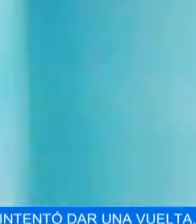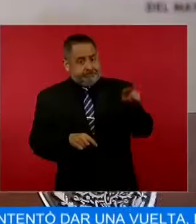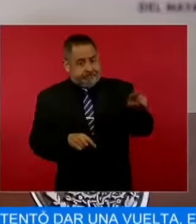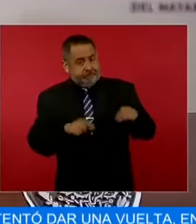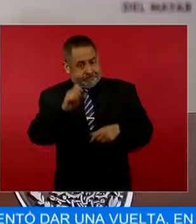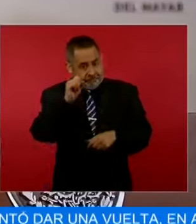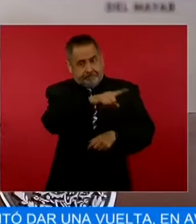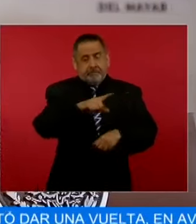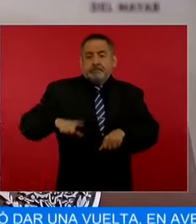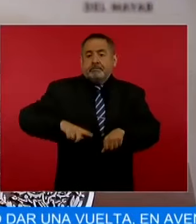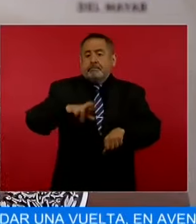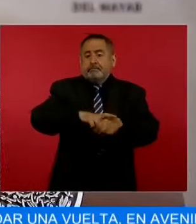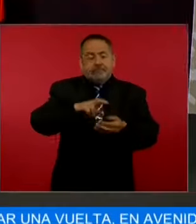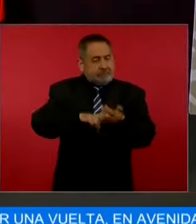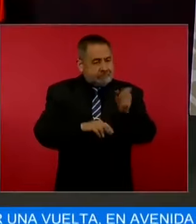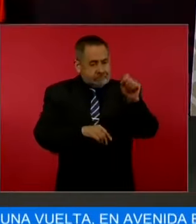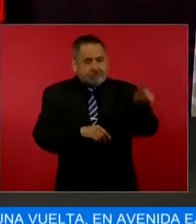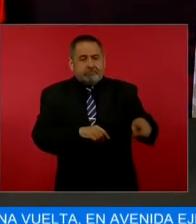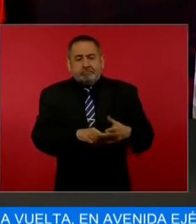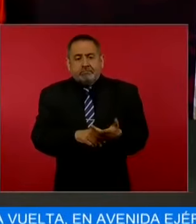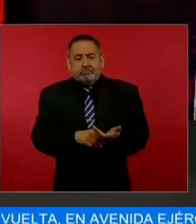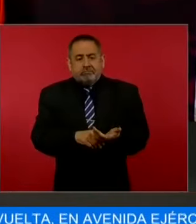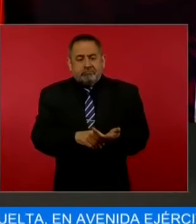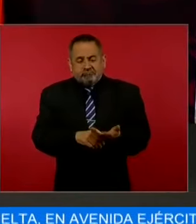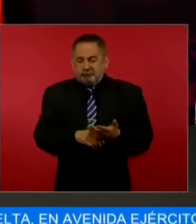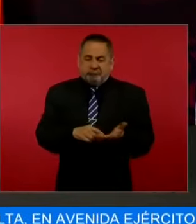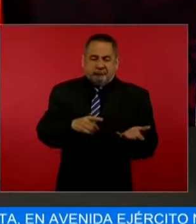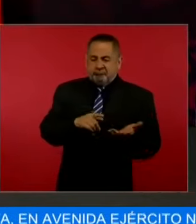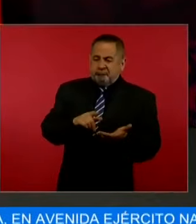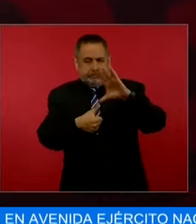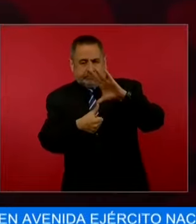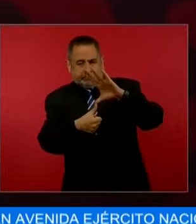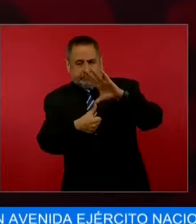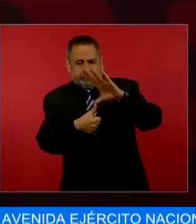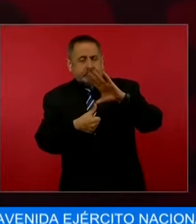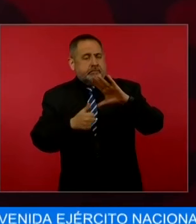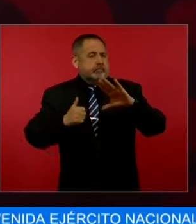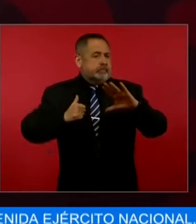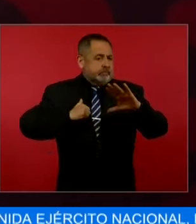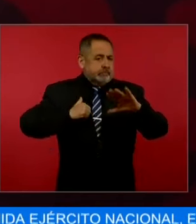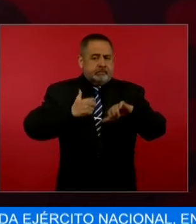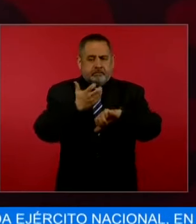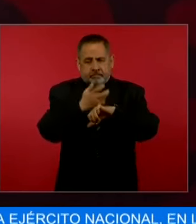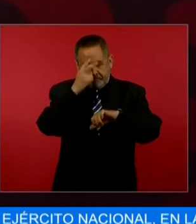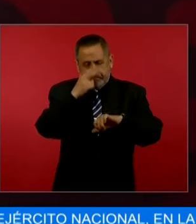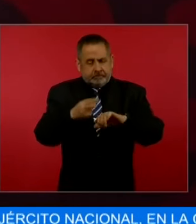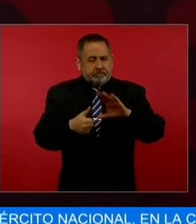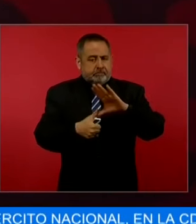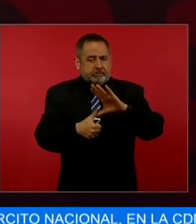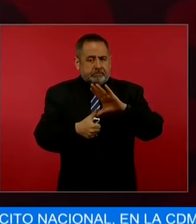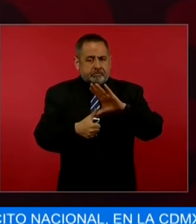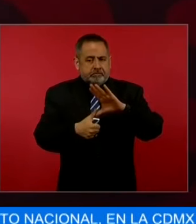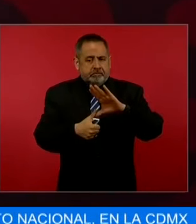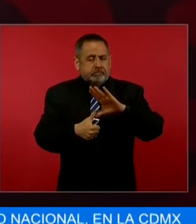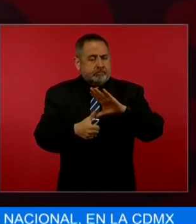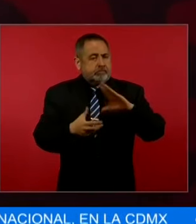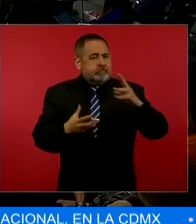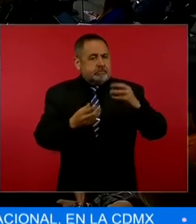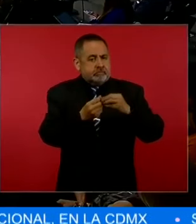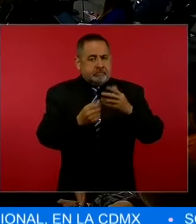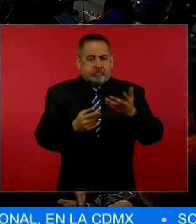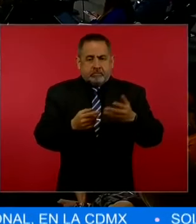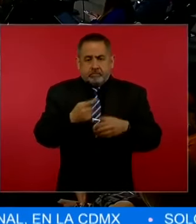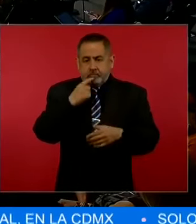y desde Palacio Nacional López Obrador informó que firmará un acuerdo con Colombia y Ecuador para repatriar migrantes Y darles un apoyo económico